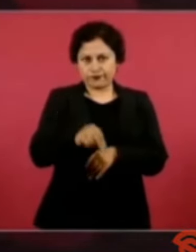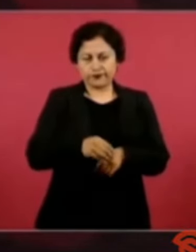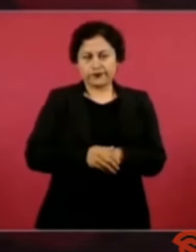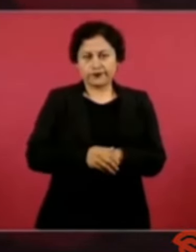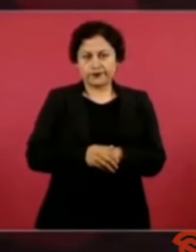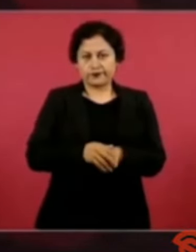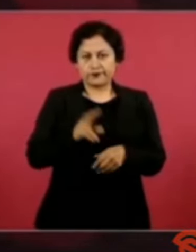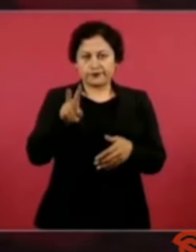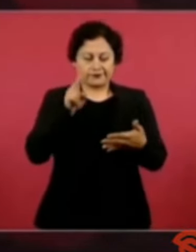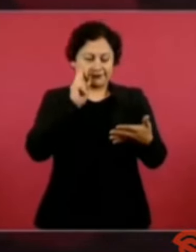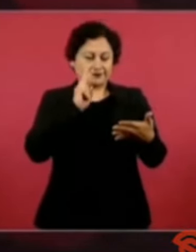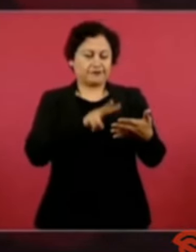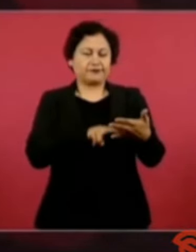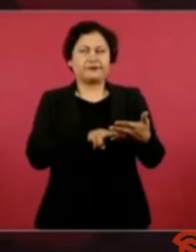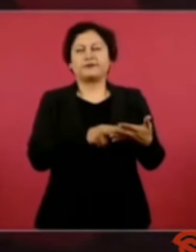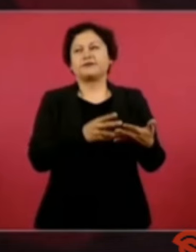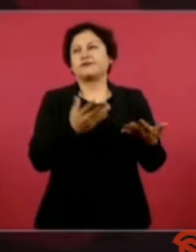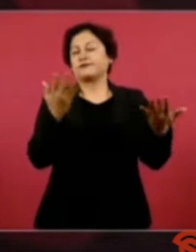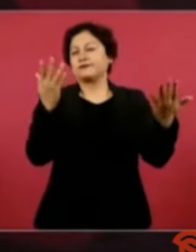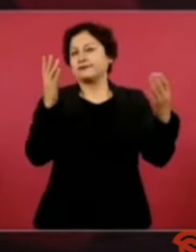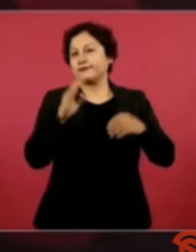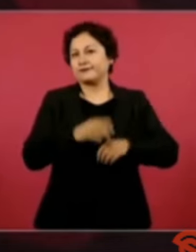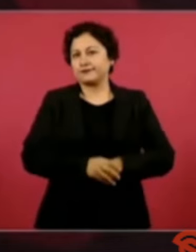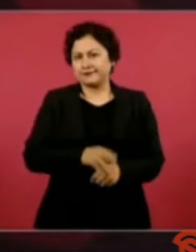Increíble, pues.